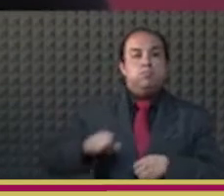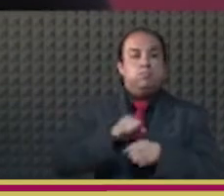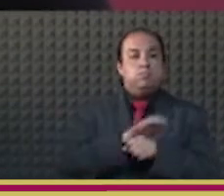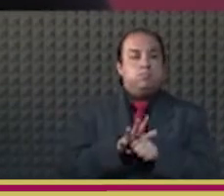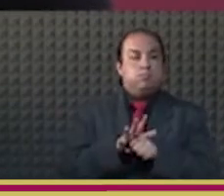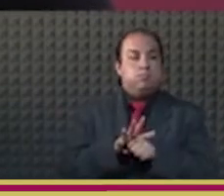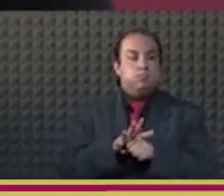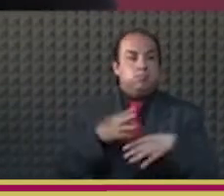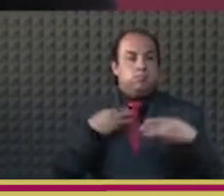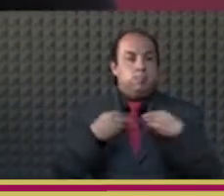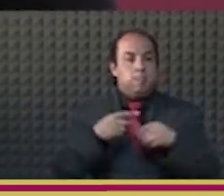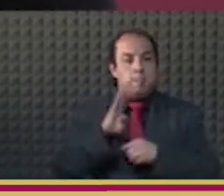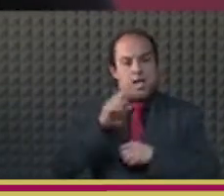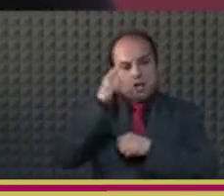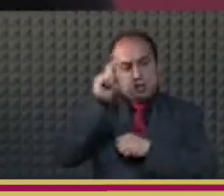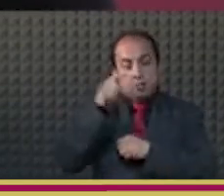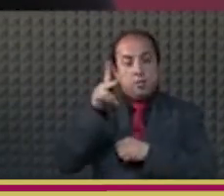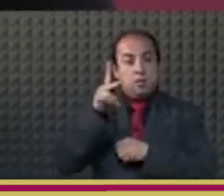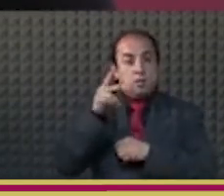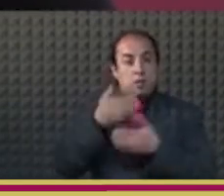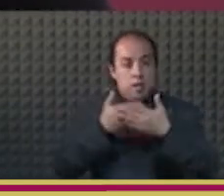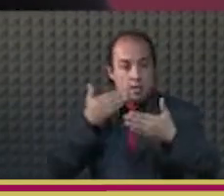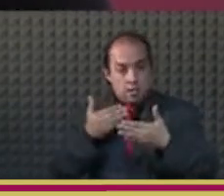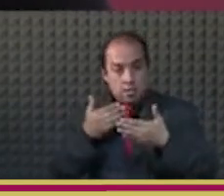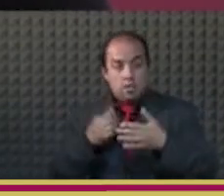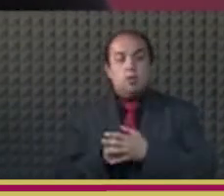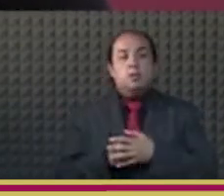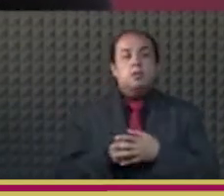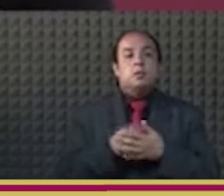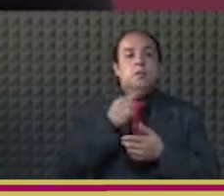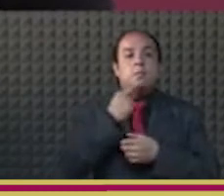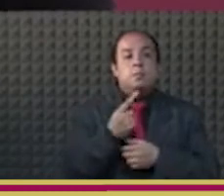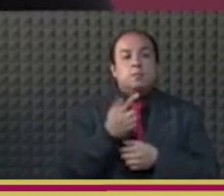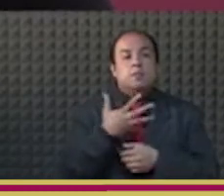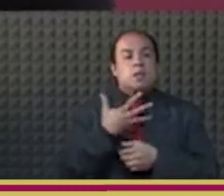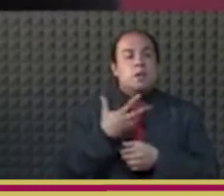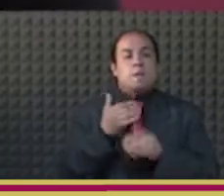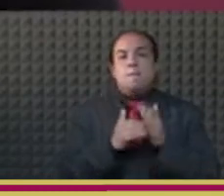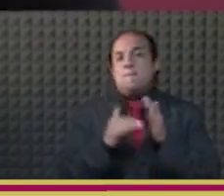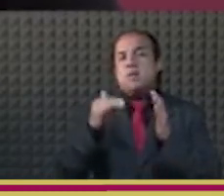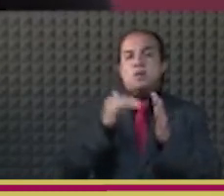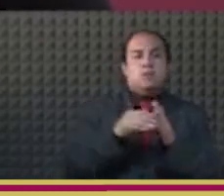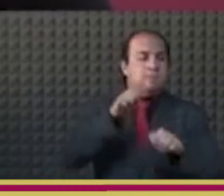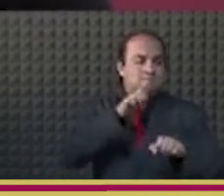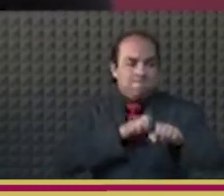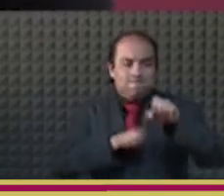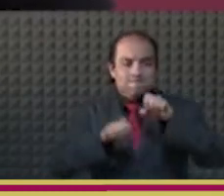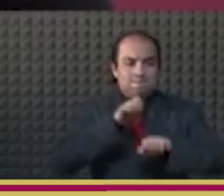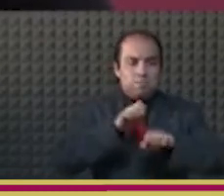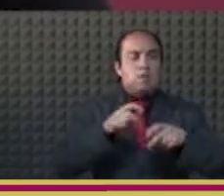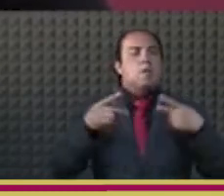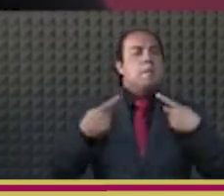dice fácil, pero detrás de esta recuperación se encuentran millones de empresas,